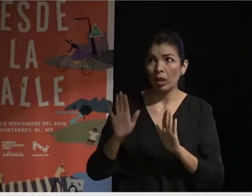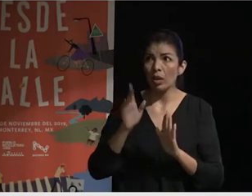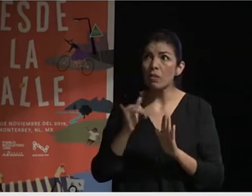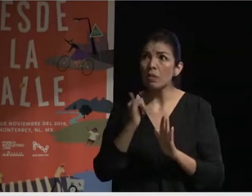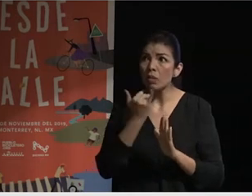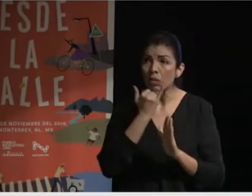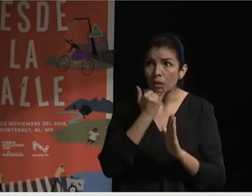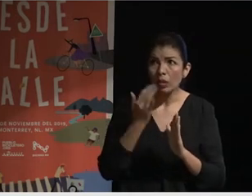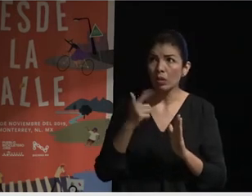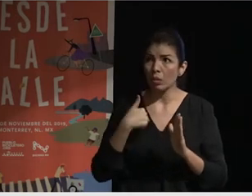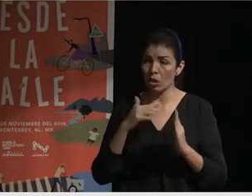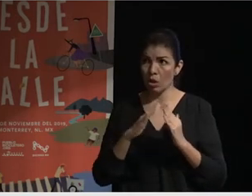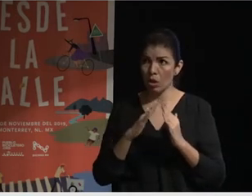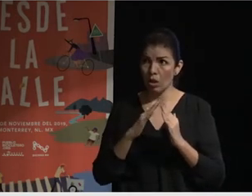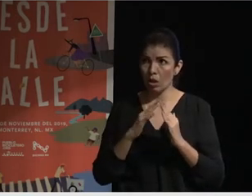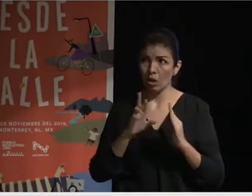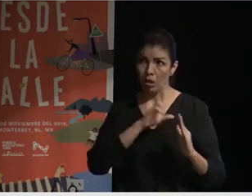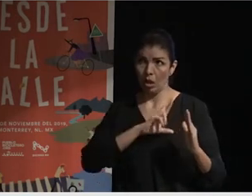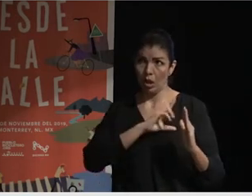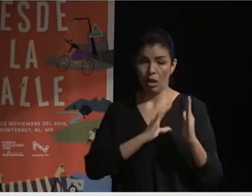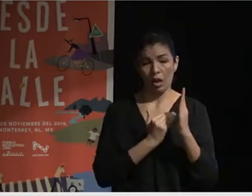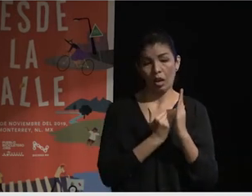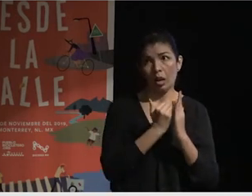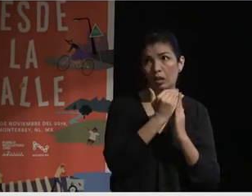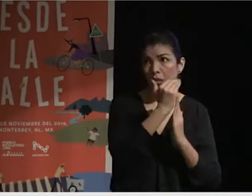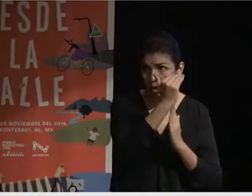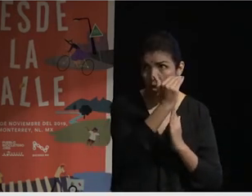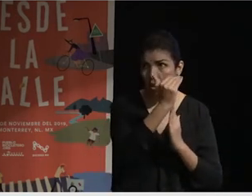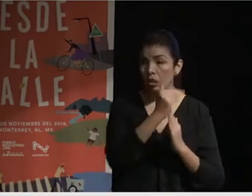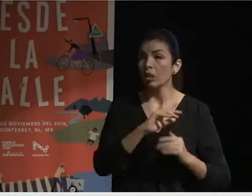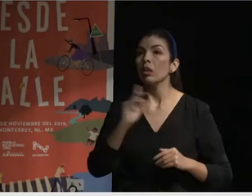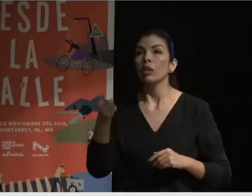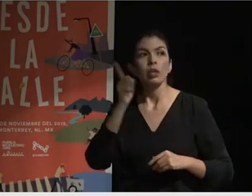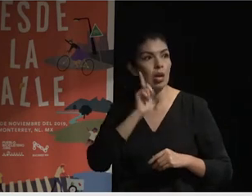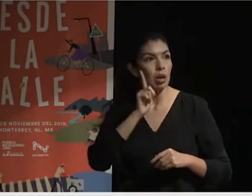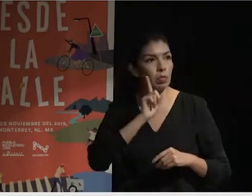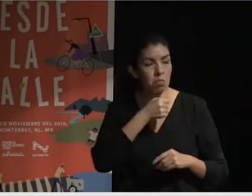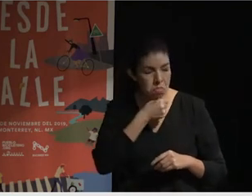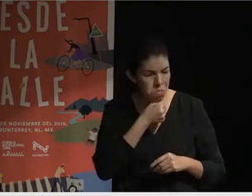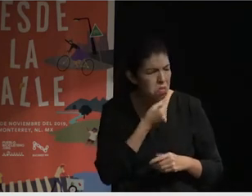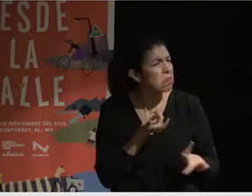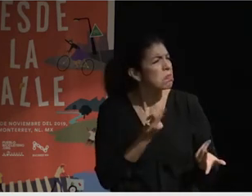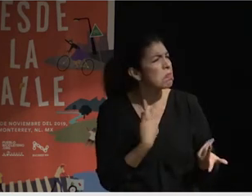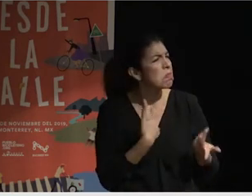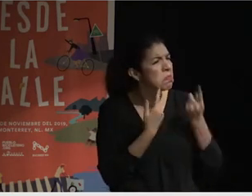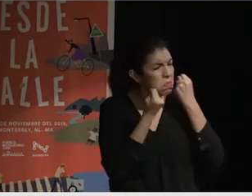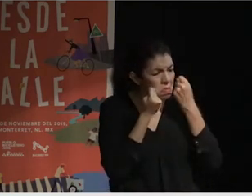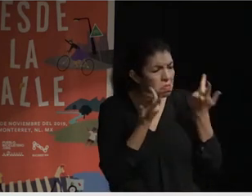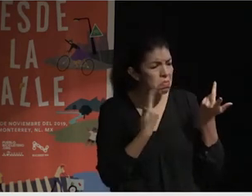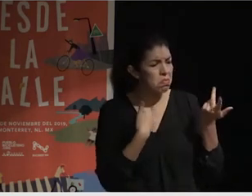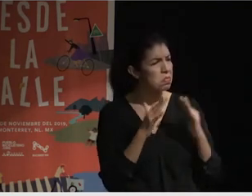la chava sí se quedó bien agüitada y mejor se sentó y ya no le entramos. Entonces, la otra pregunta que les dejo es: